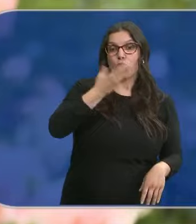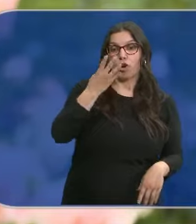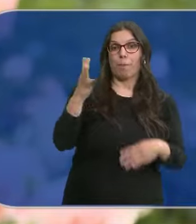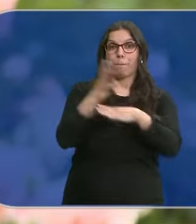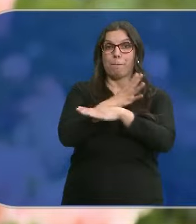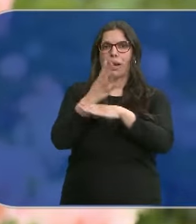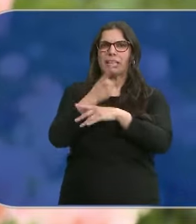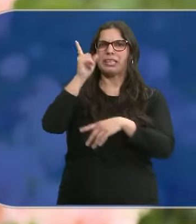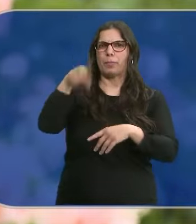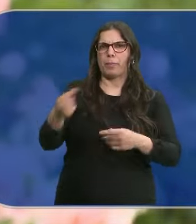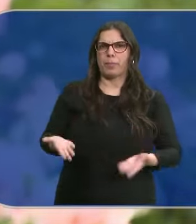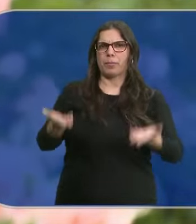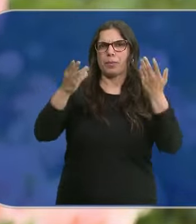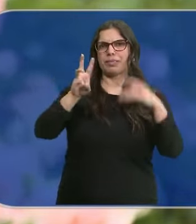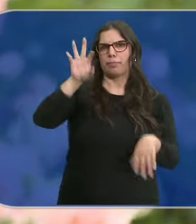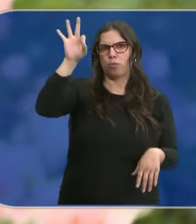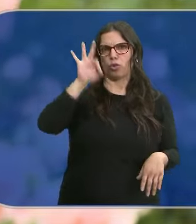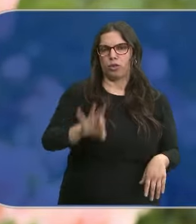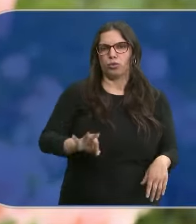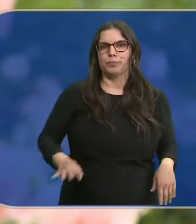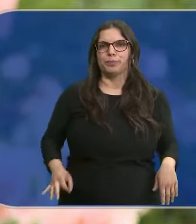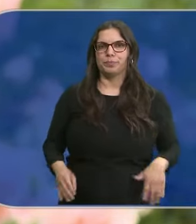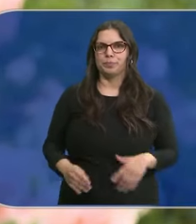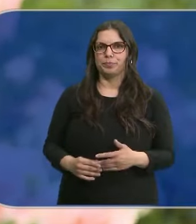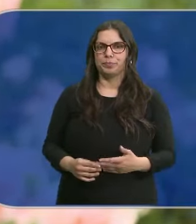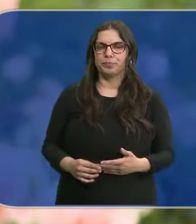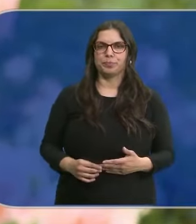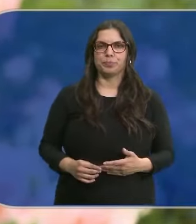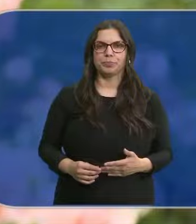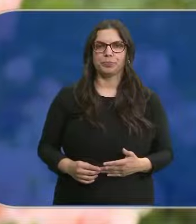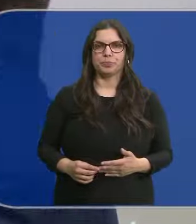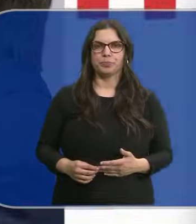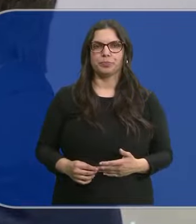flores se han encarecido casi un 3%.